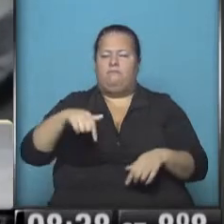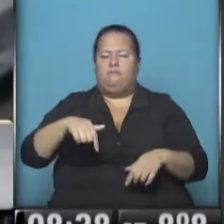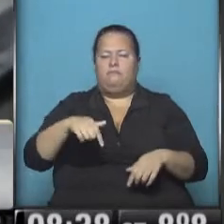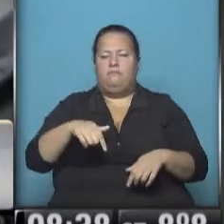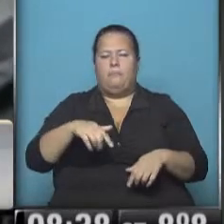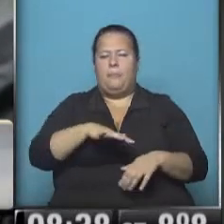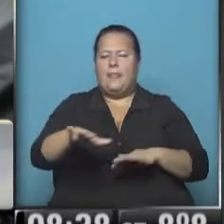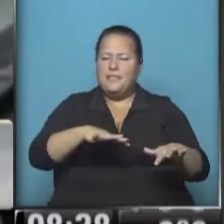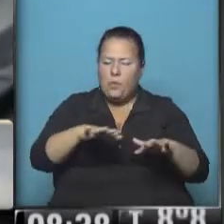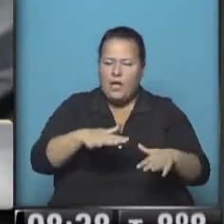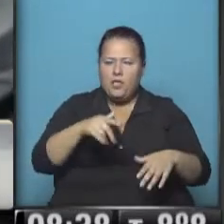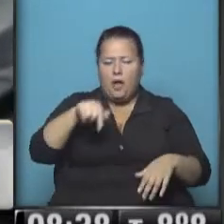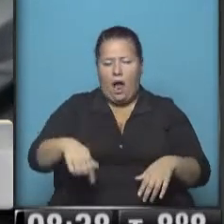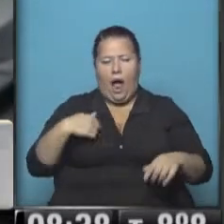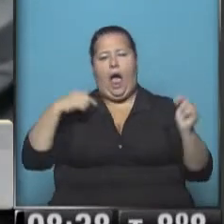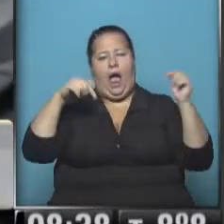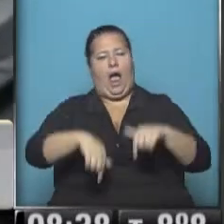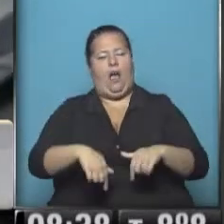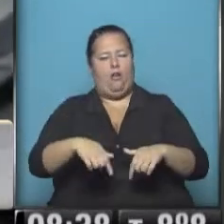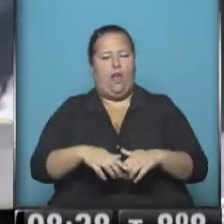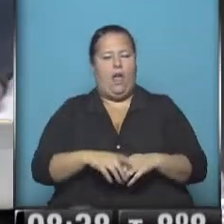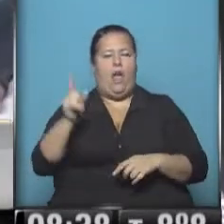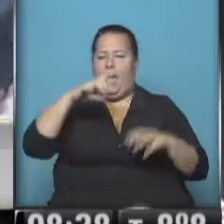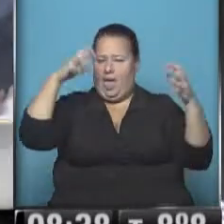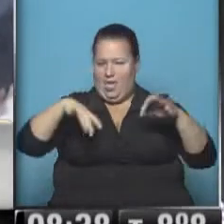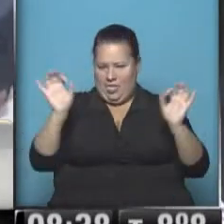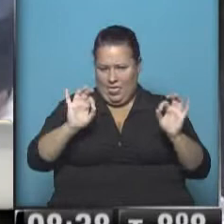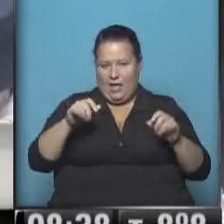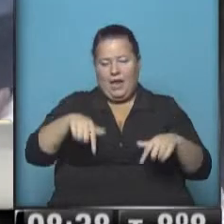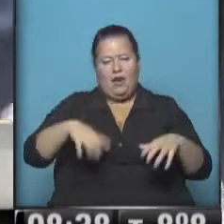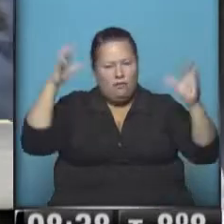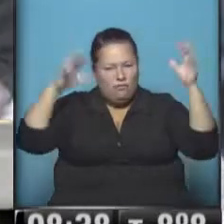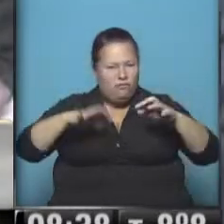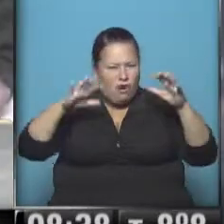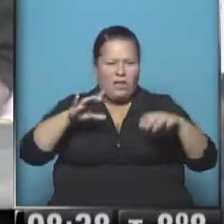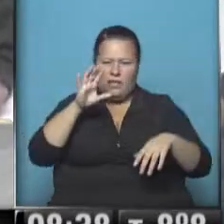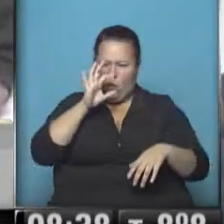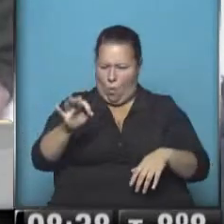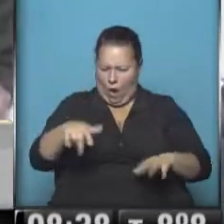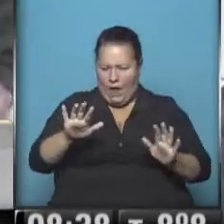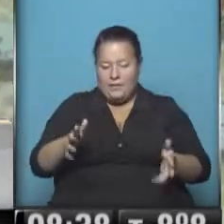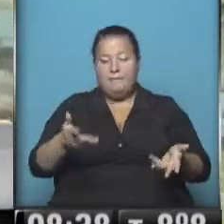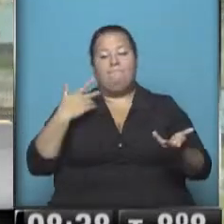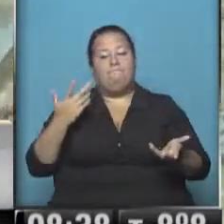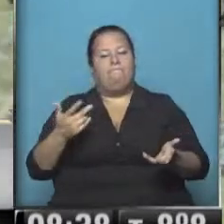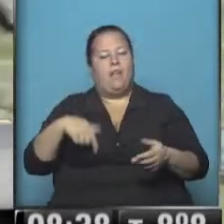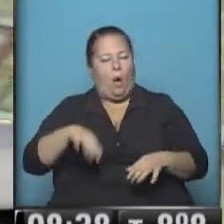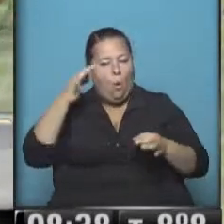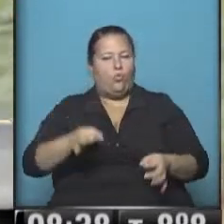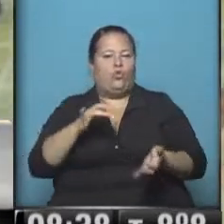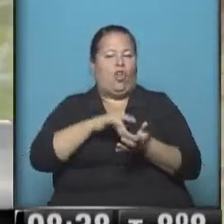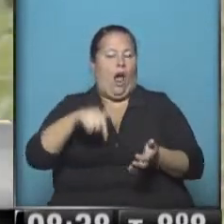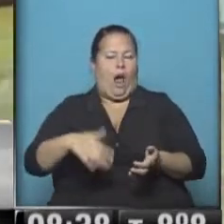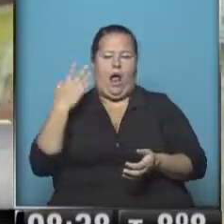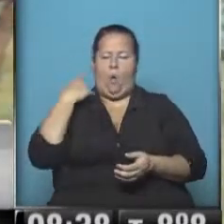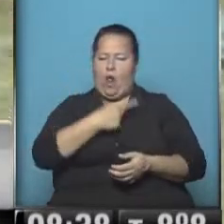de situaciones. Hoy es donde estamos, no llueve con esta intensidad normalmente. No está sucediendo